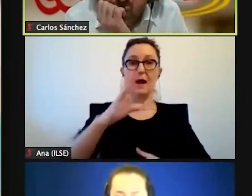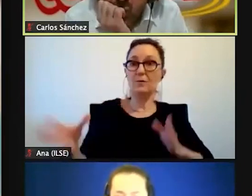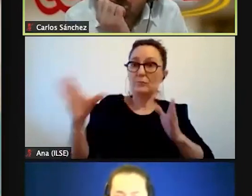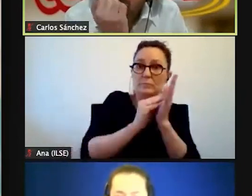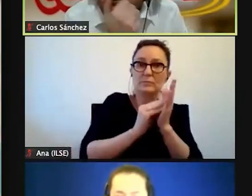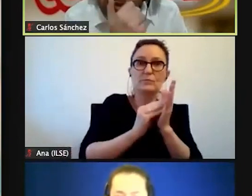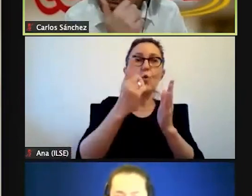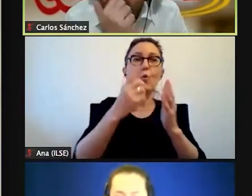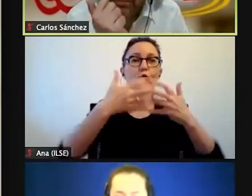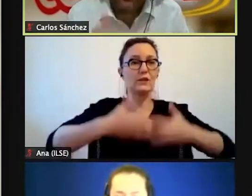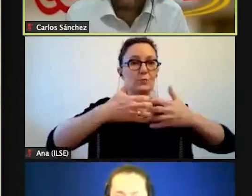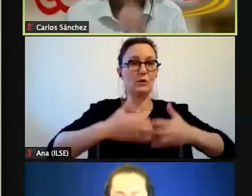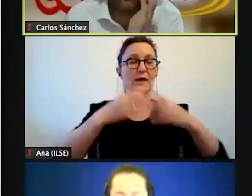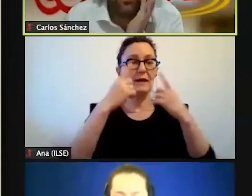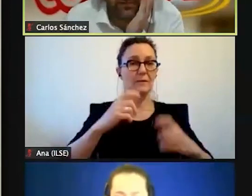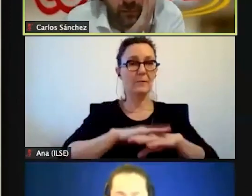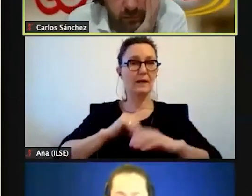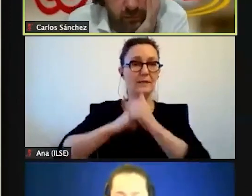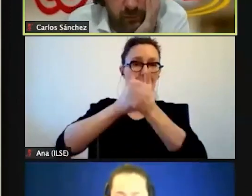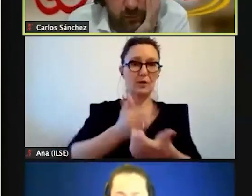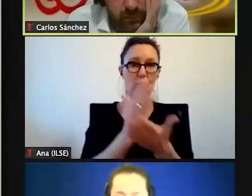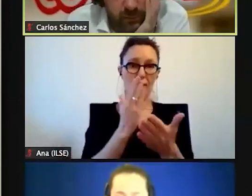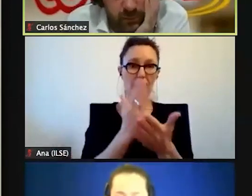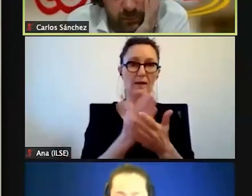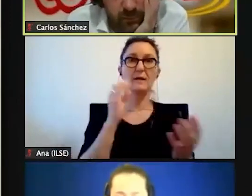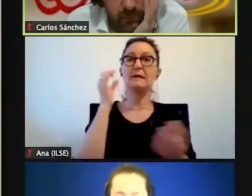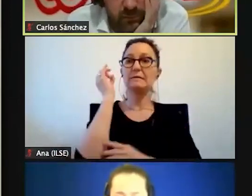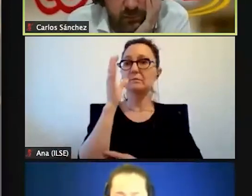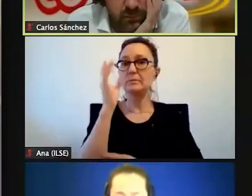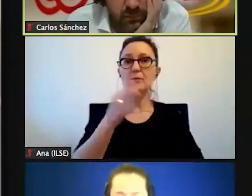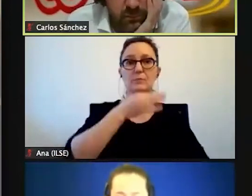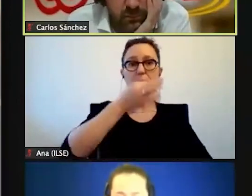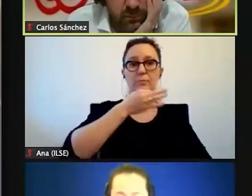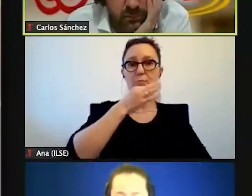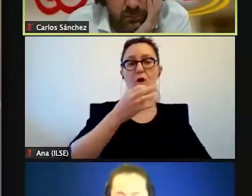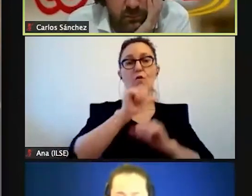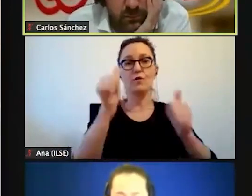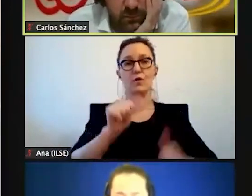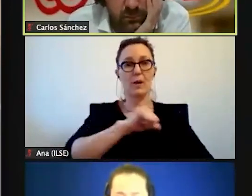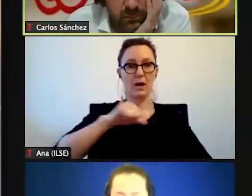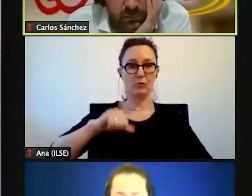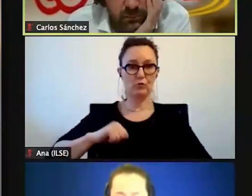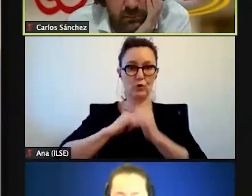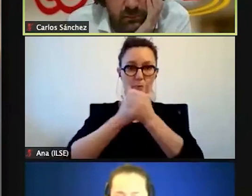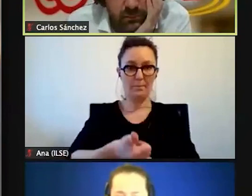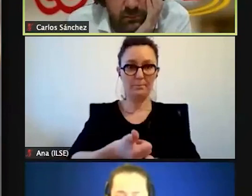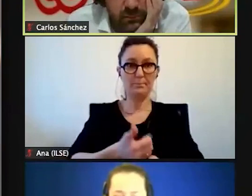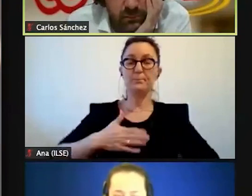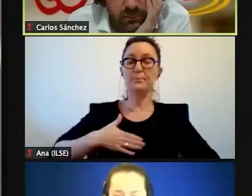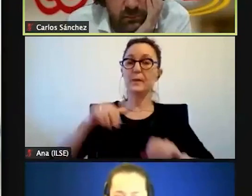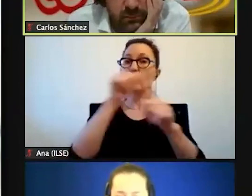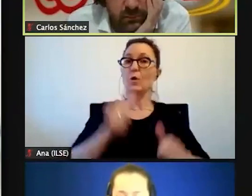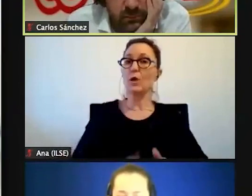opciones necesarias para el seguimiento de clases, charlas o conferencias de manera autónoma. Nuestro modelo más